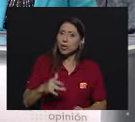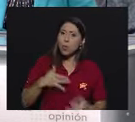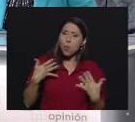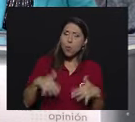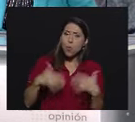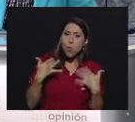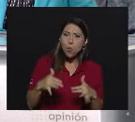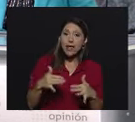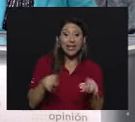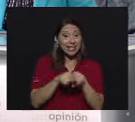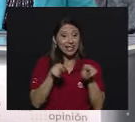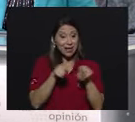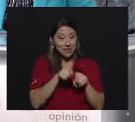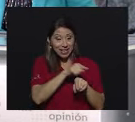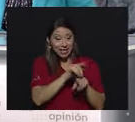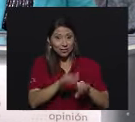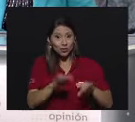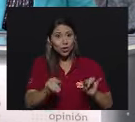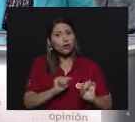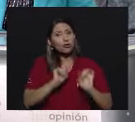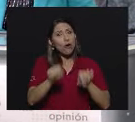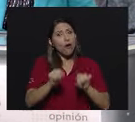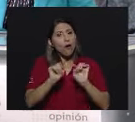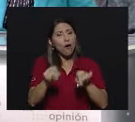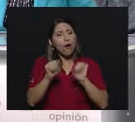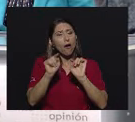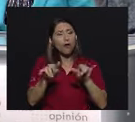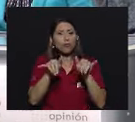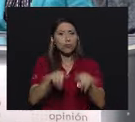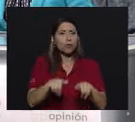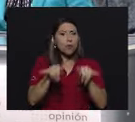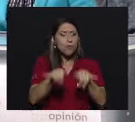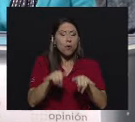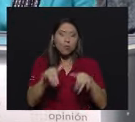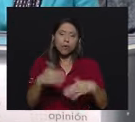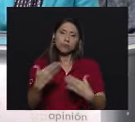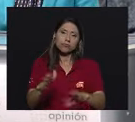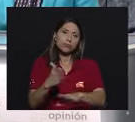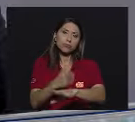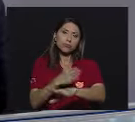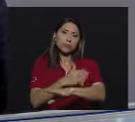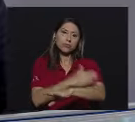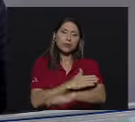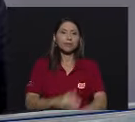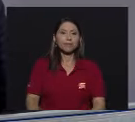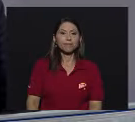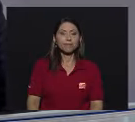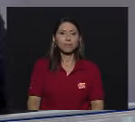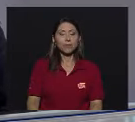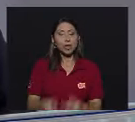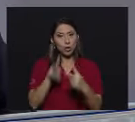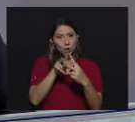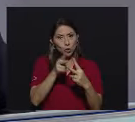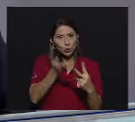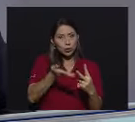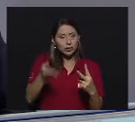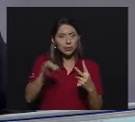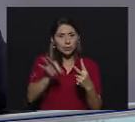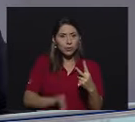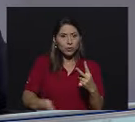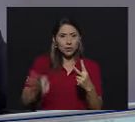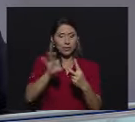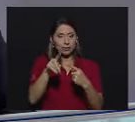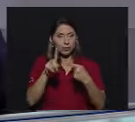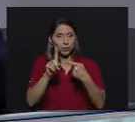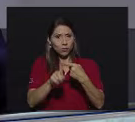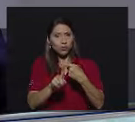la permanencia y la asistencia de los niños mejora notablemente. Quisiera referirme a 2 puntos que me parecen importantes en este